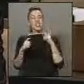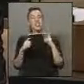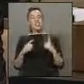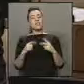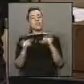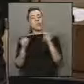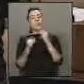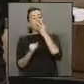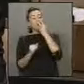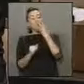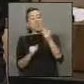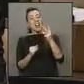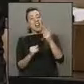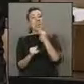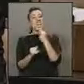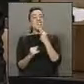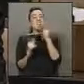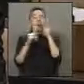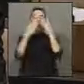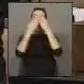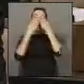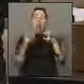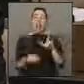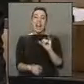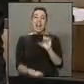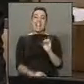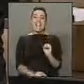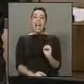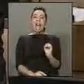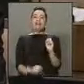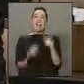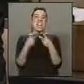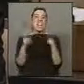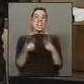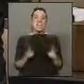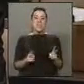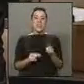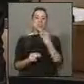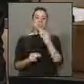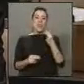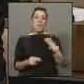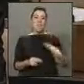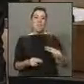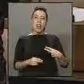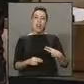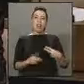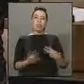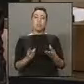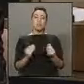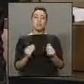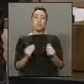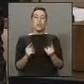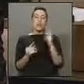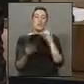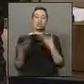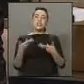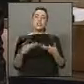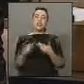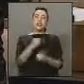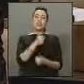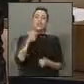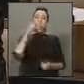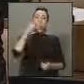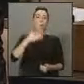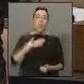de la vida no solo laica, sino que desprejuiciada y liberal, y a la vez que sus valores se fundan muchas veces en una solidaridad puramente humana